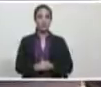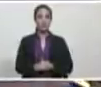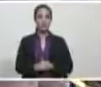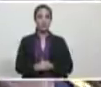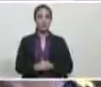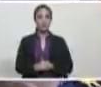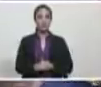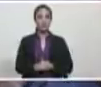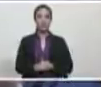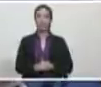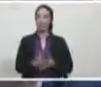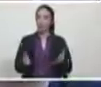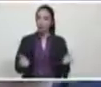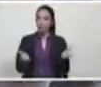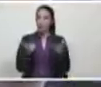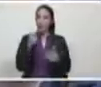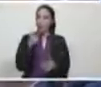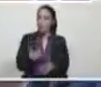vamos, vamos,